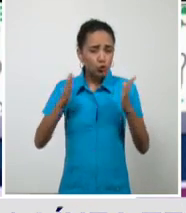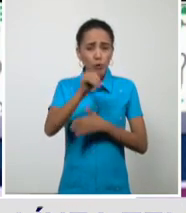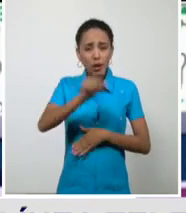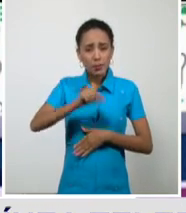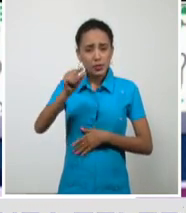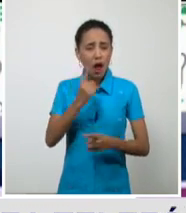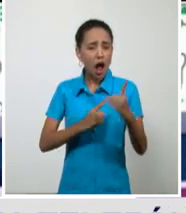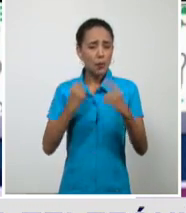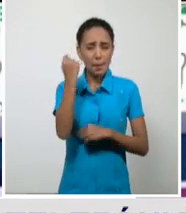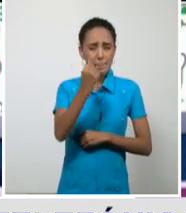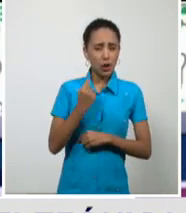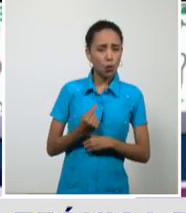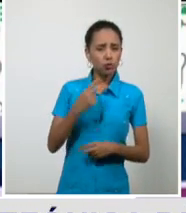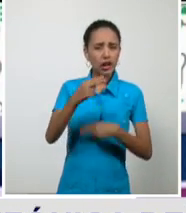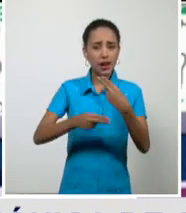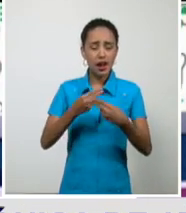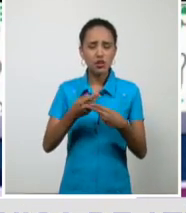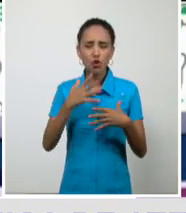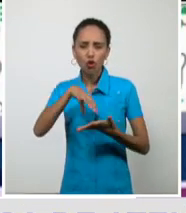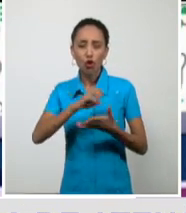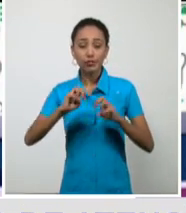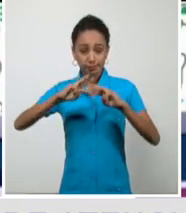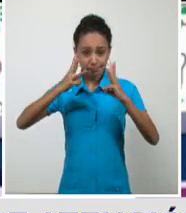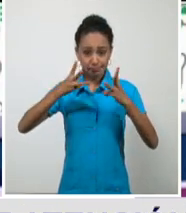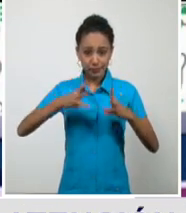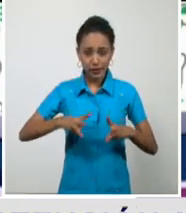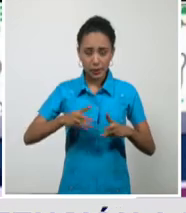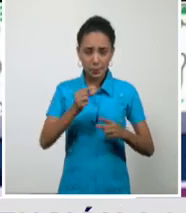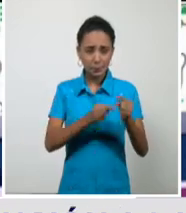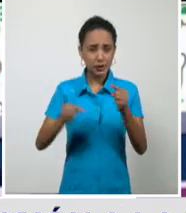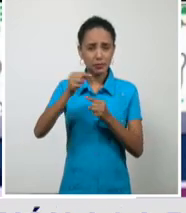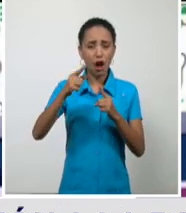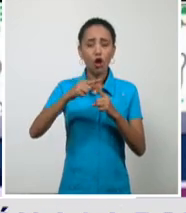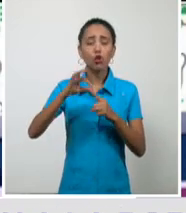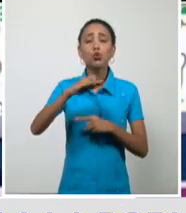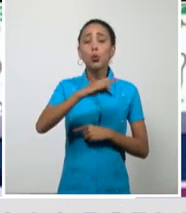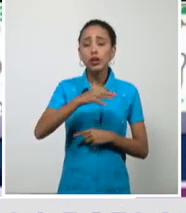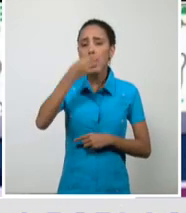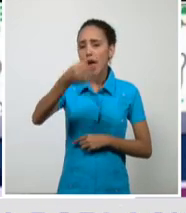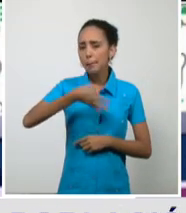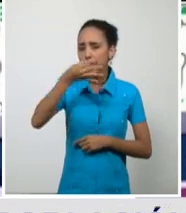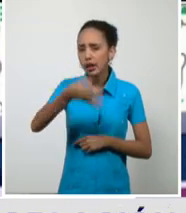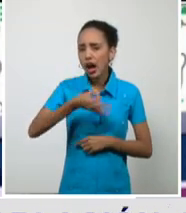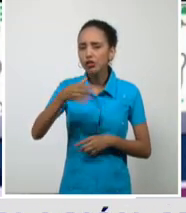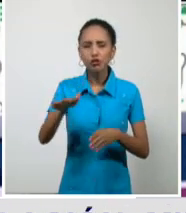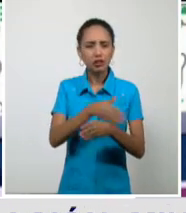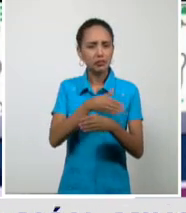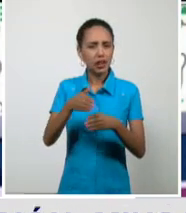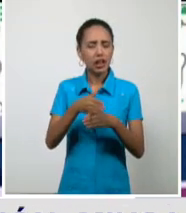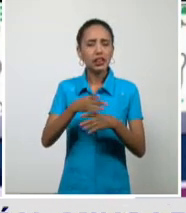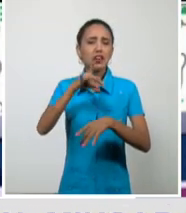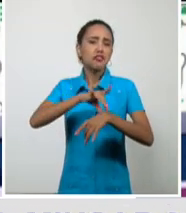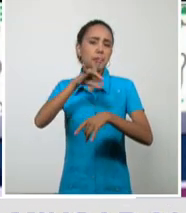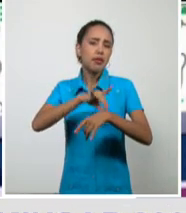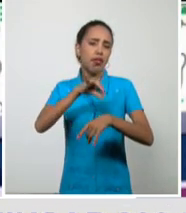que han aparecido en las redes sociales, sobre todo en Twitter, indagando acerca de diferentes enfermedades que